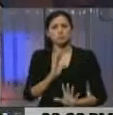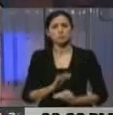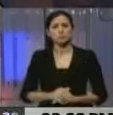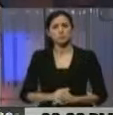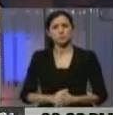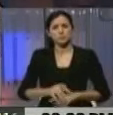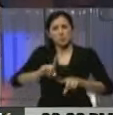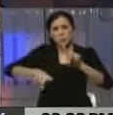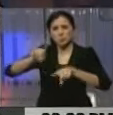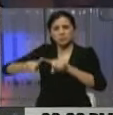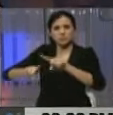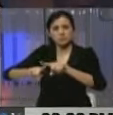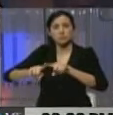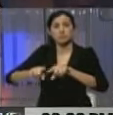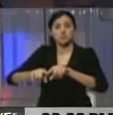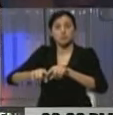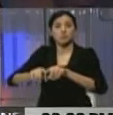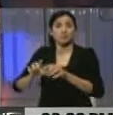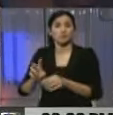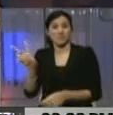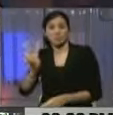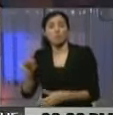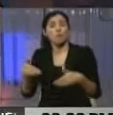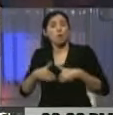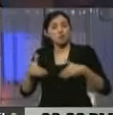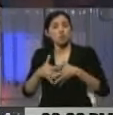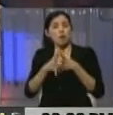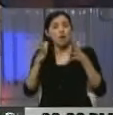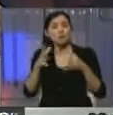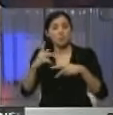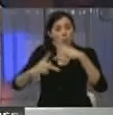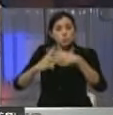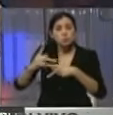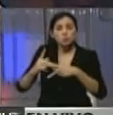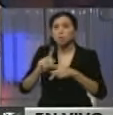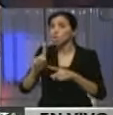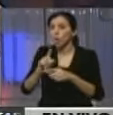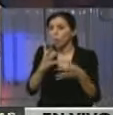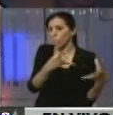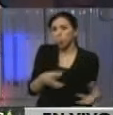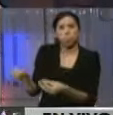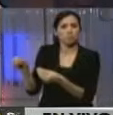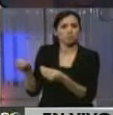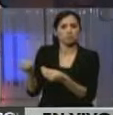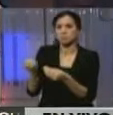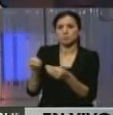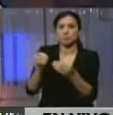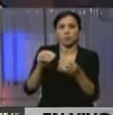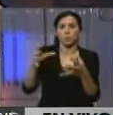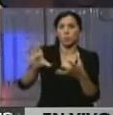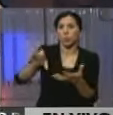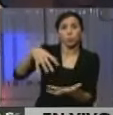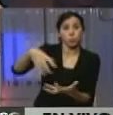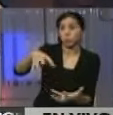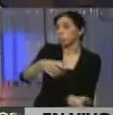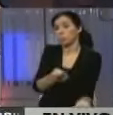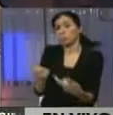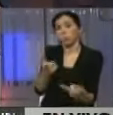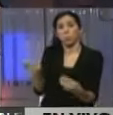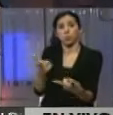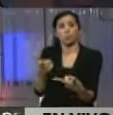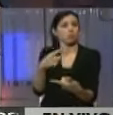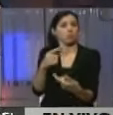los productos que tanto esfuerzo le cuestan a Venezuela hacerlos, no se vayan a lo que se llama